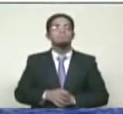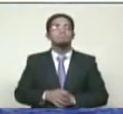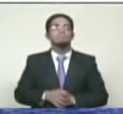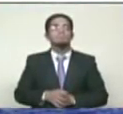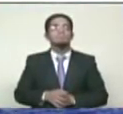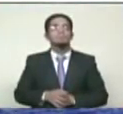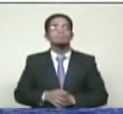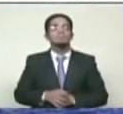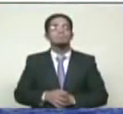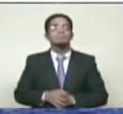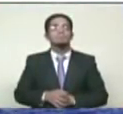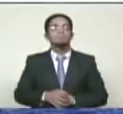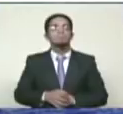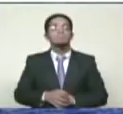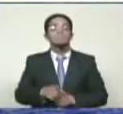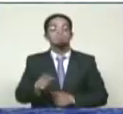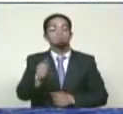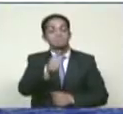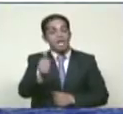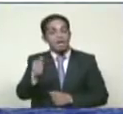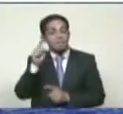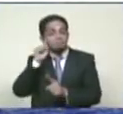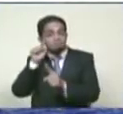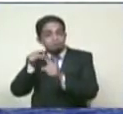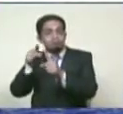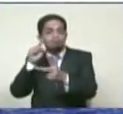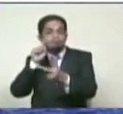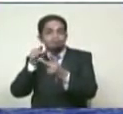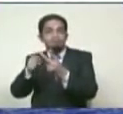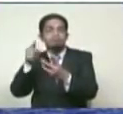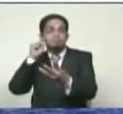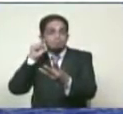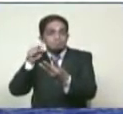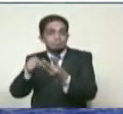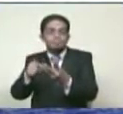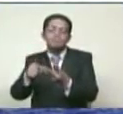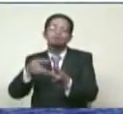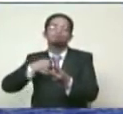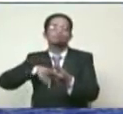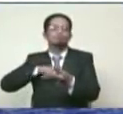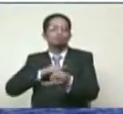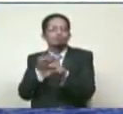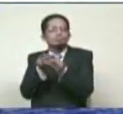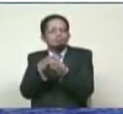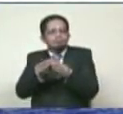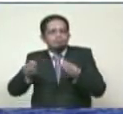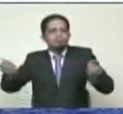y cada uno los vamos asumiendo. Y mire, vamos despejando el camino en cada problema,